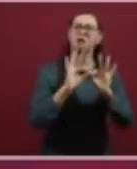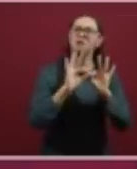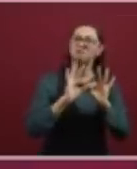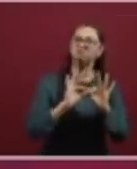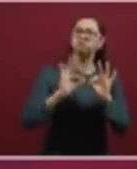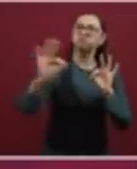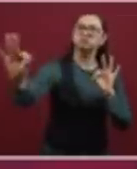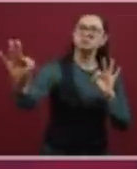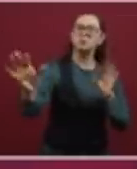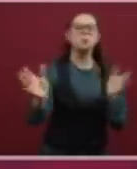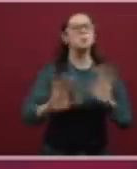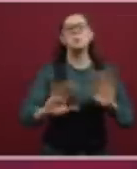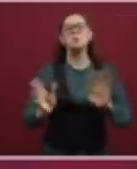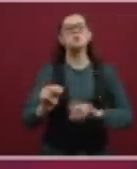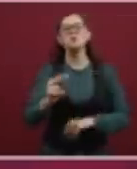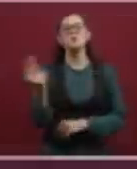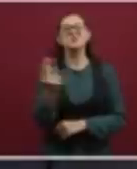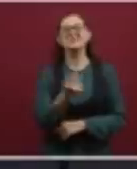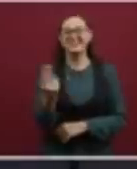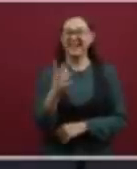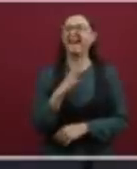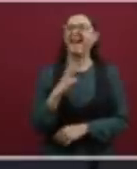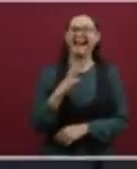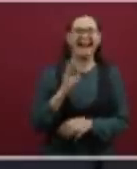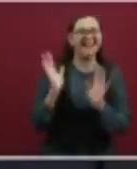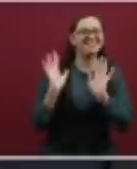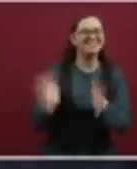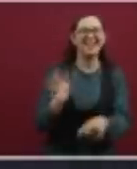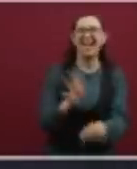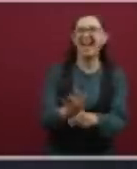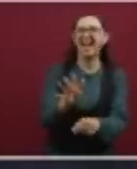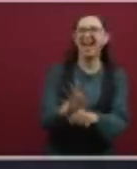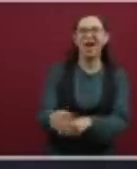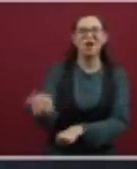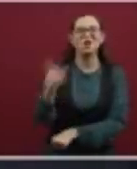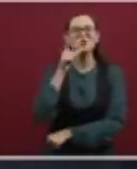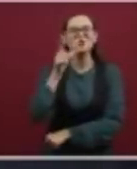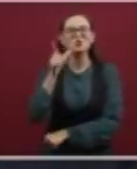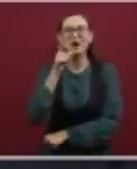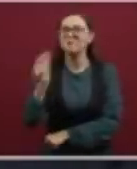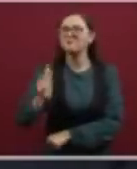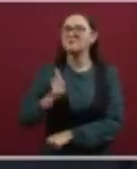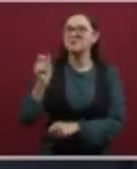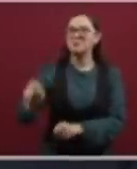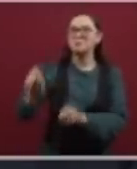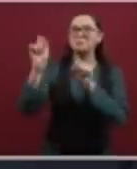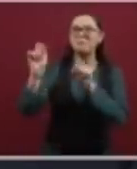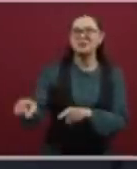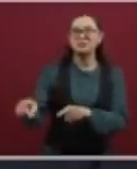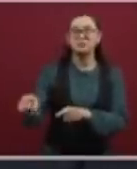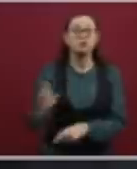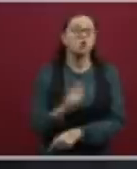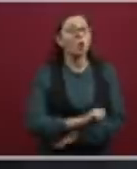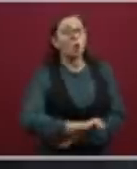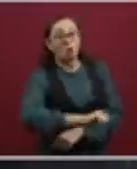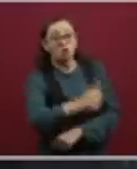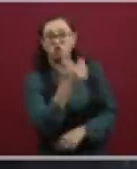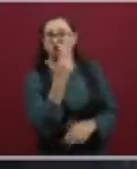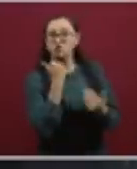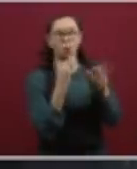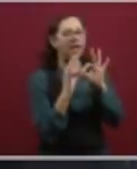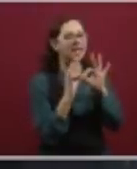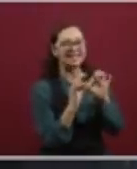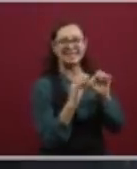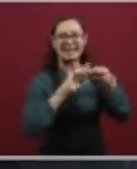fibra óptica y donde no hay, se tienen los postes, miles de kilómetros.